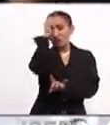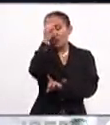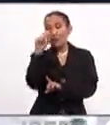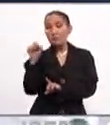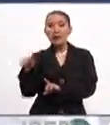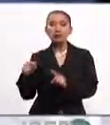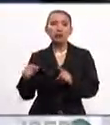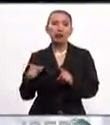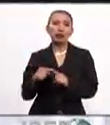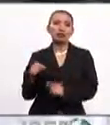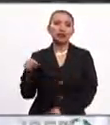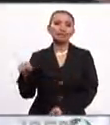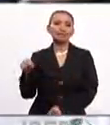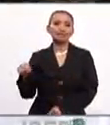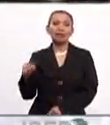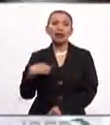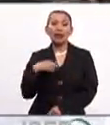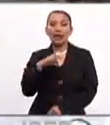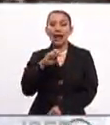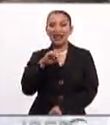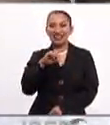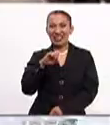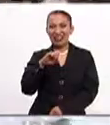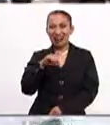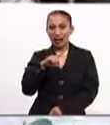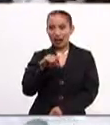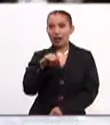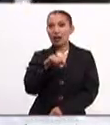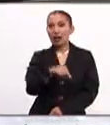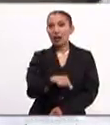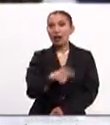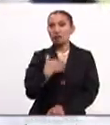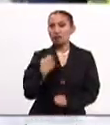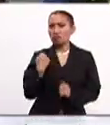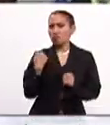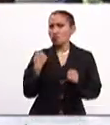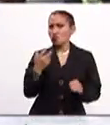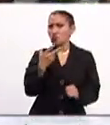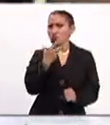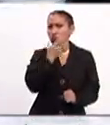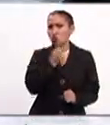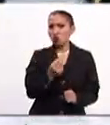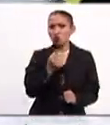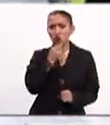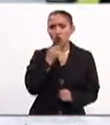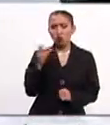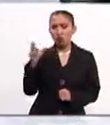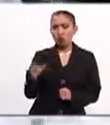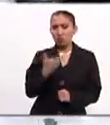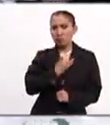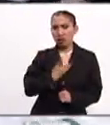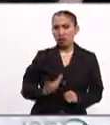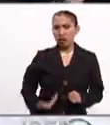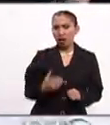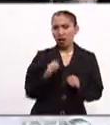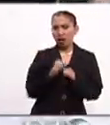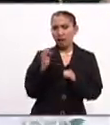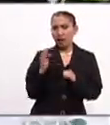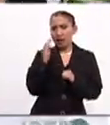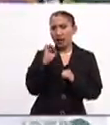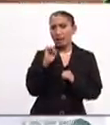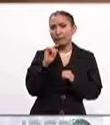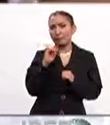la propia Iglesia. El cardenal Marx, un poderoso presidente de la Conferencia